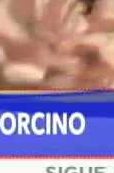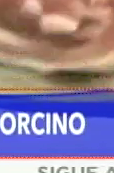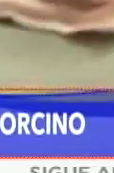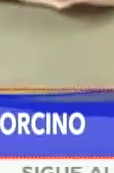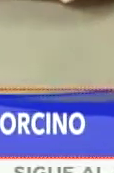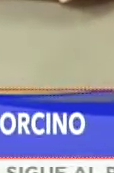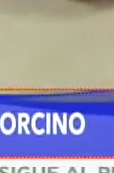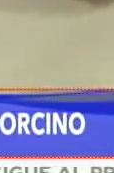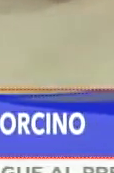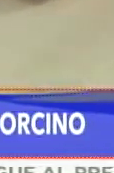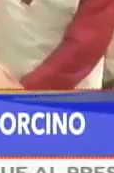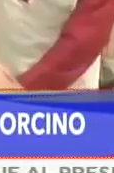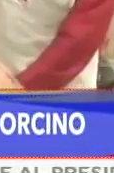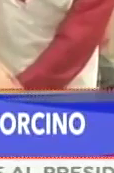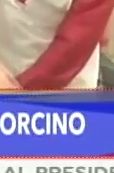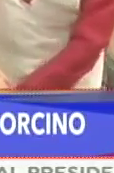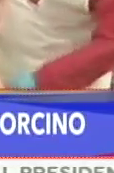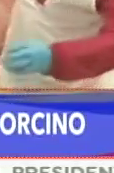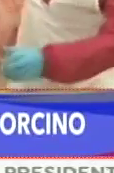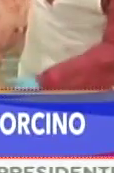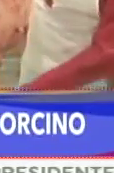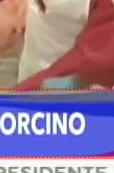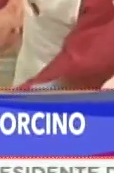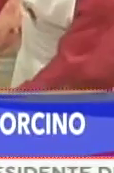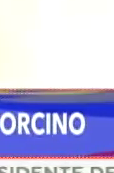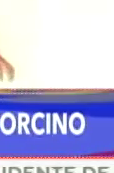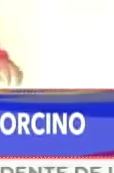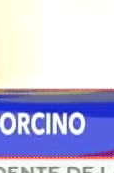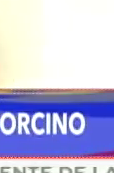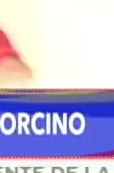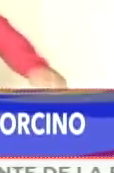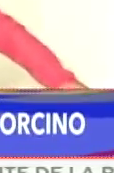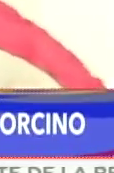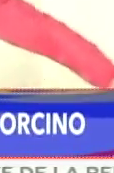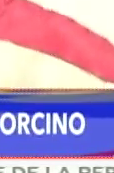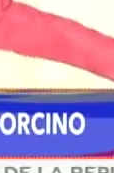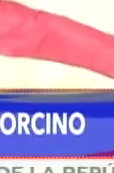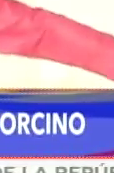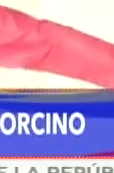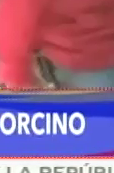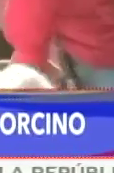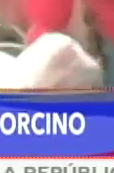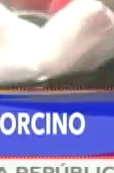los últimos meses, tiene como objetivo, primero, llevar a los